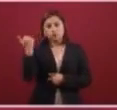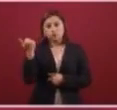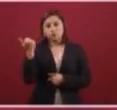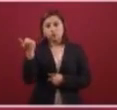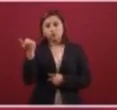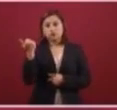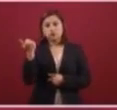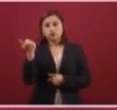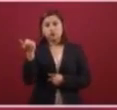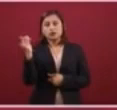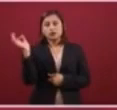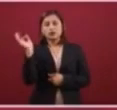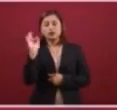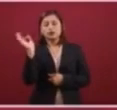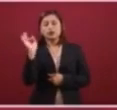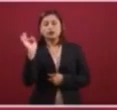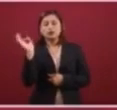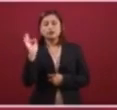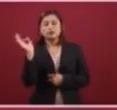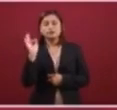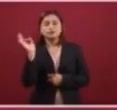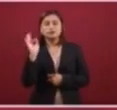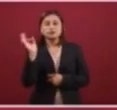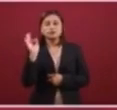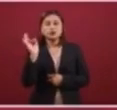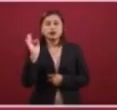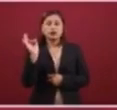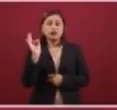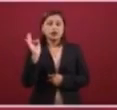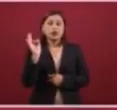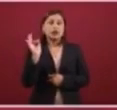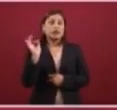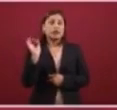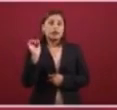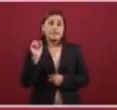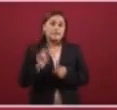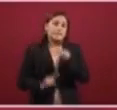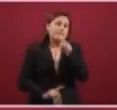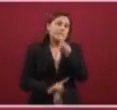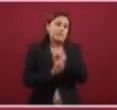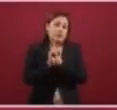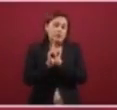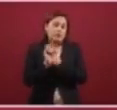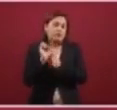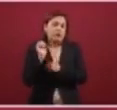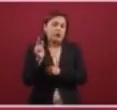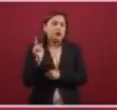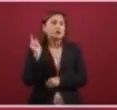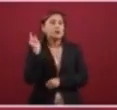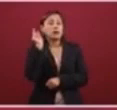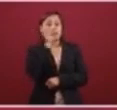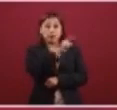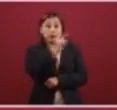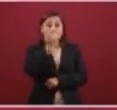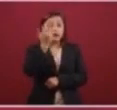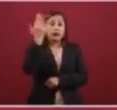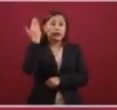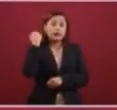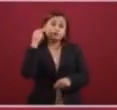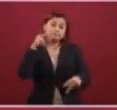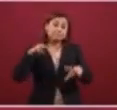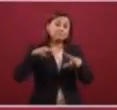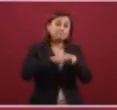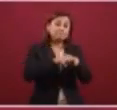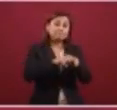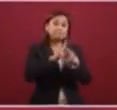por otras razones hasta un asesinato tiene una autoridad